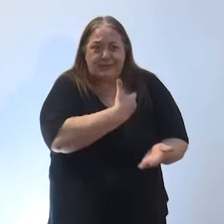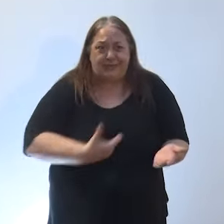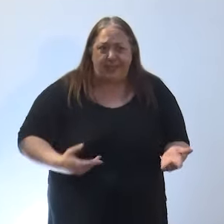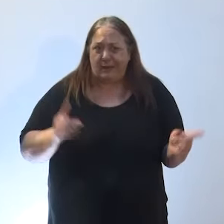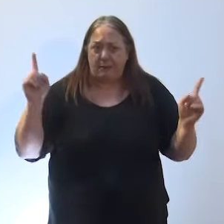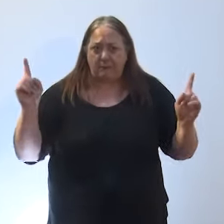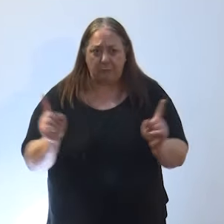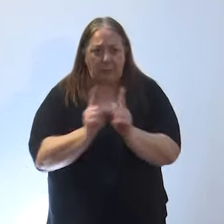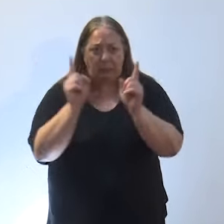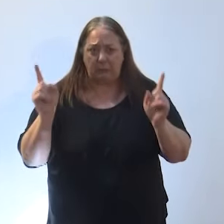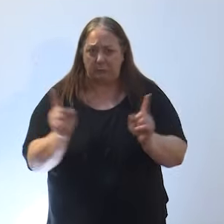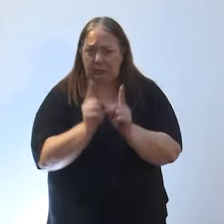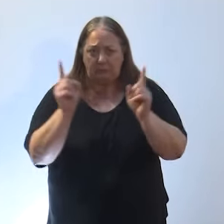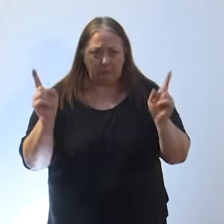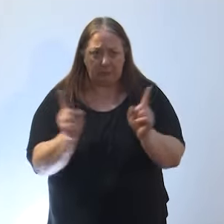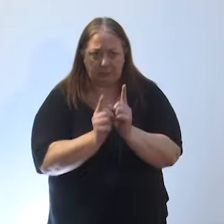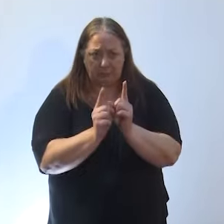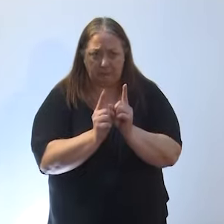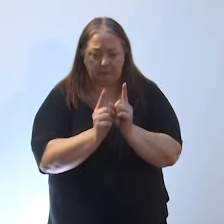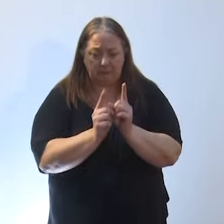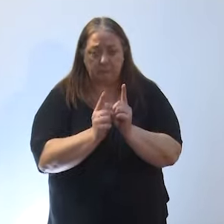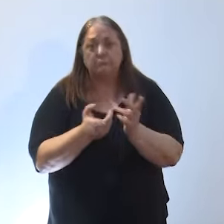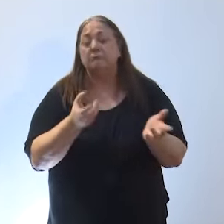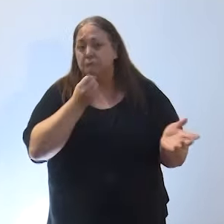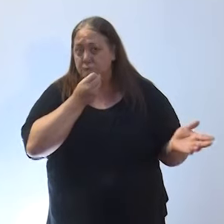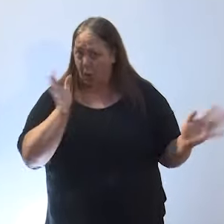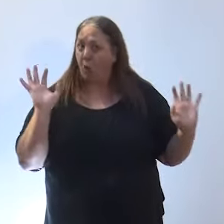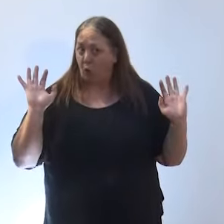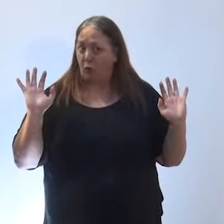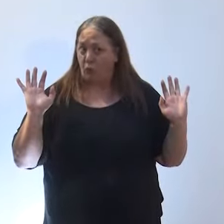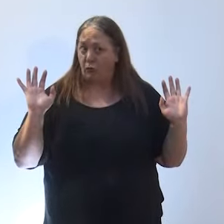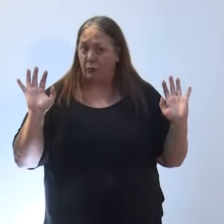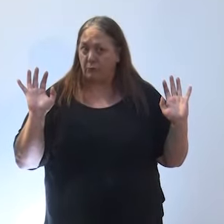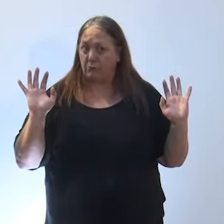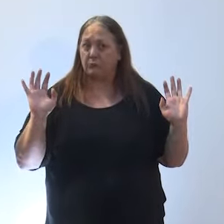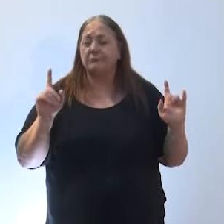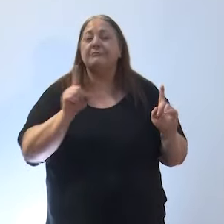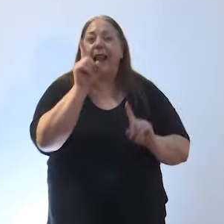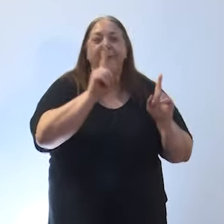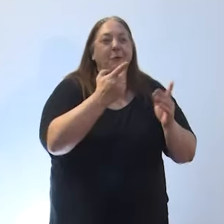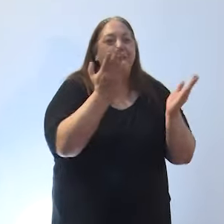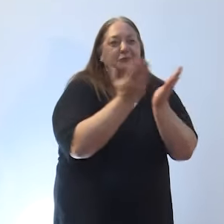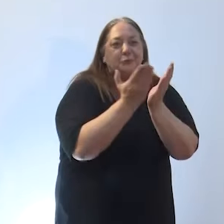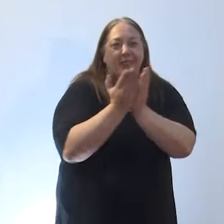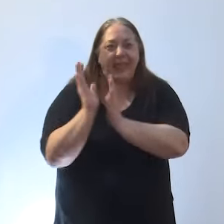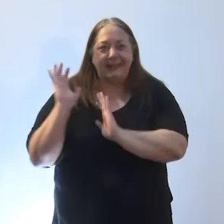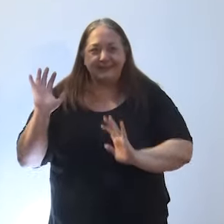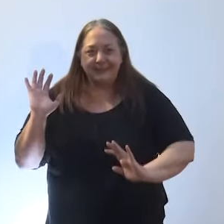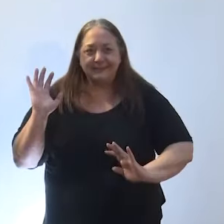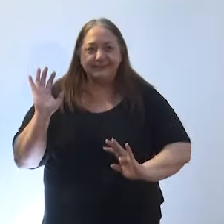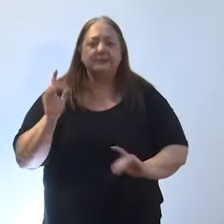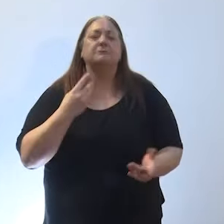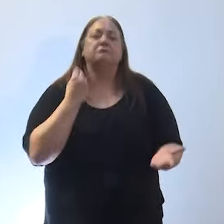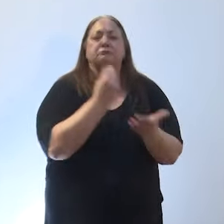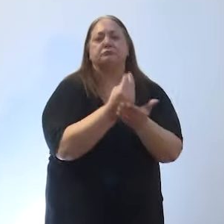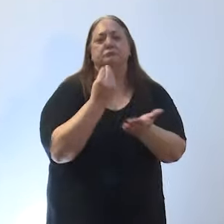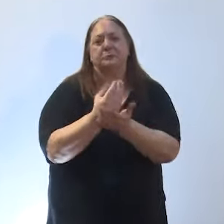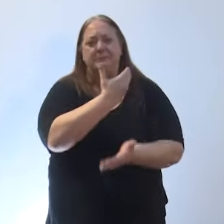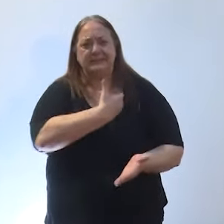beneficioso este para los para los para que pudieran reelegir los candidatos